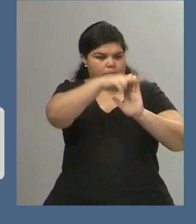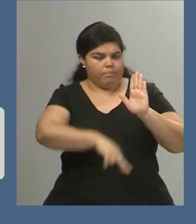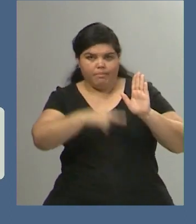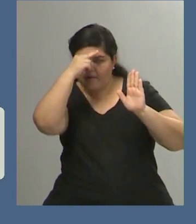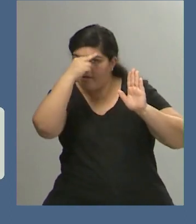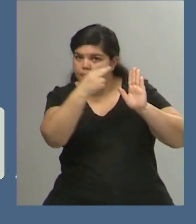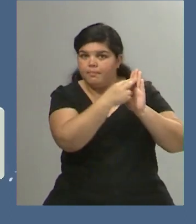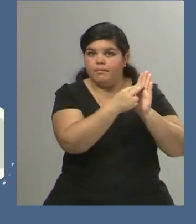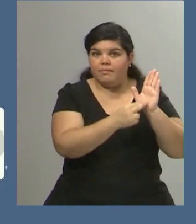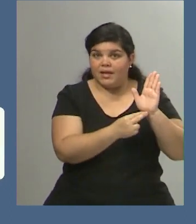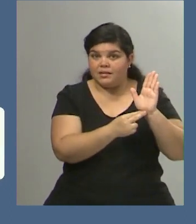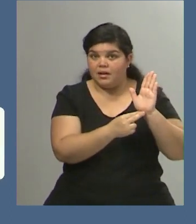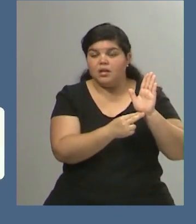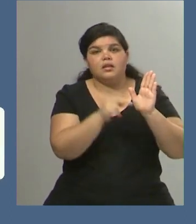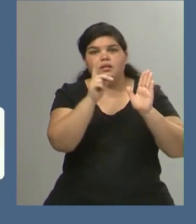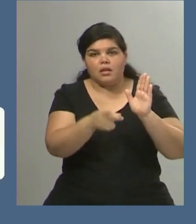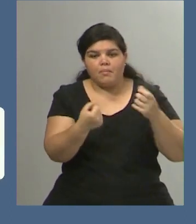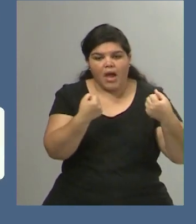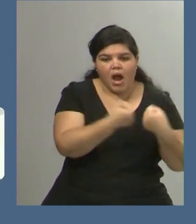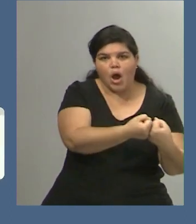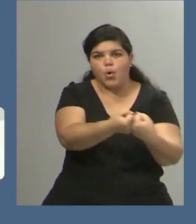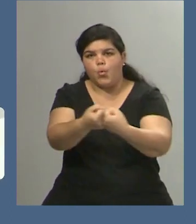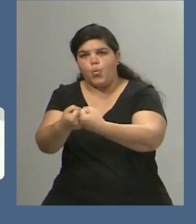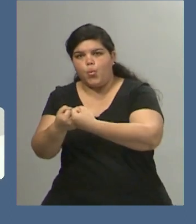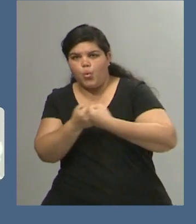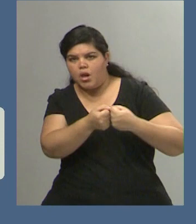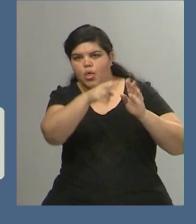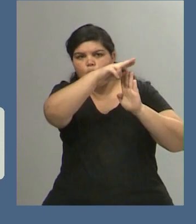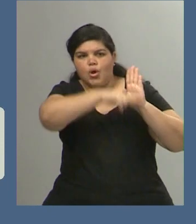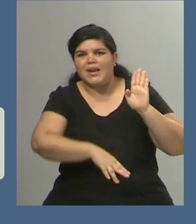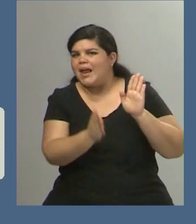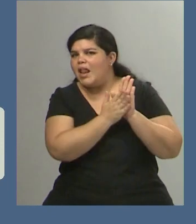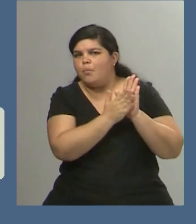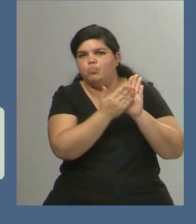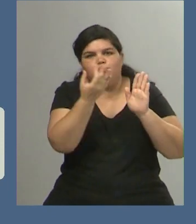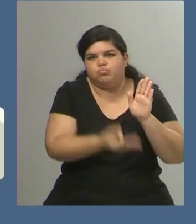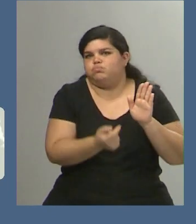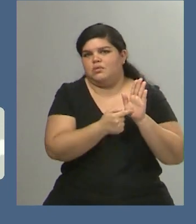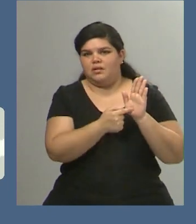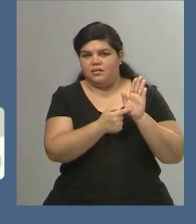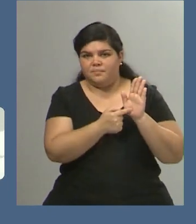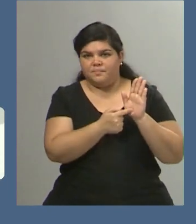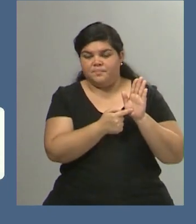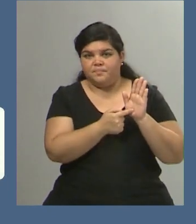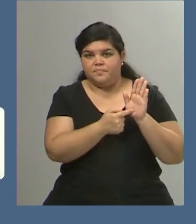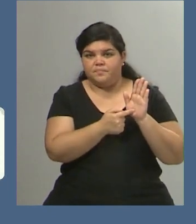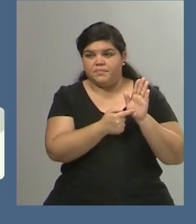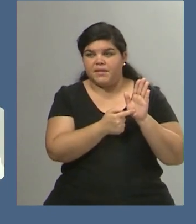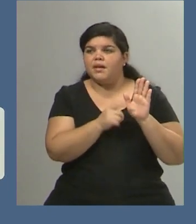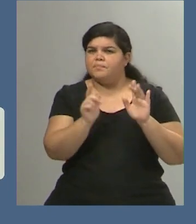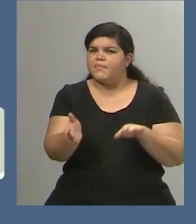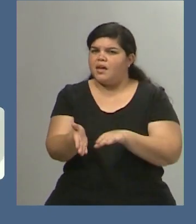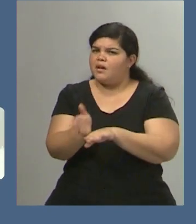acuerdo en que estas son las reglas y esto. ¿Qué es lo que ocurre? Y quedó flotando la